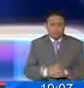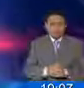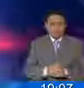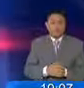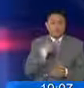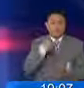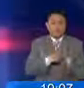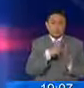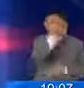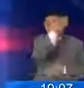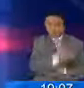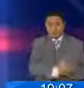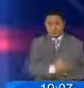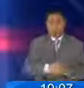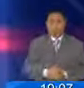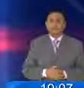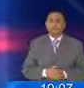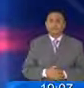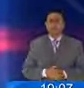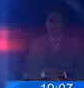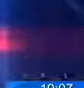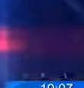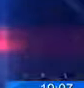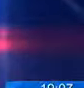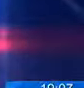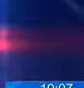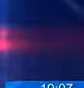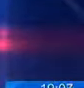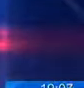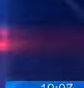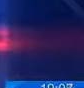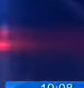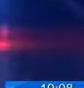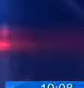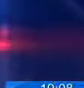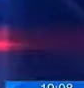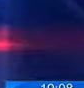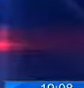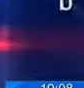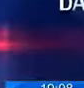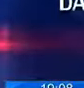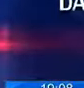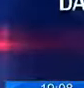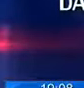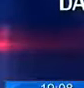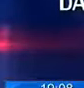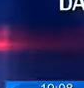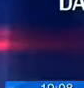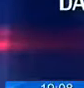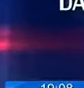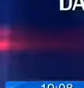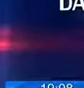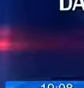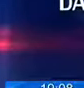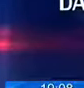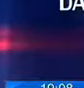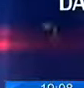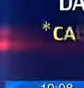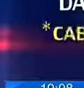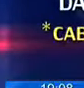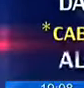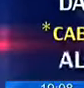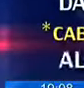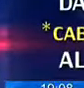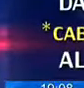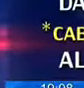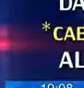sargento primero Osvaldo Juan Chinquías, conscripto Elvis Abraham Mercado Zambrano, conscripto Dalton José Olguín Chuquimarca y cabo